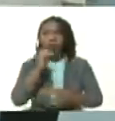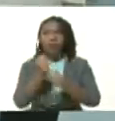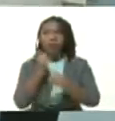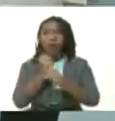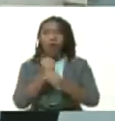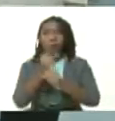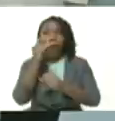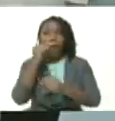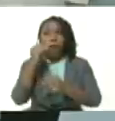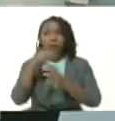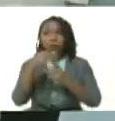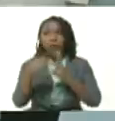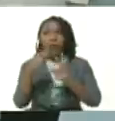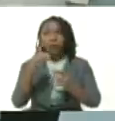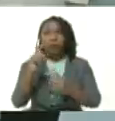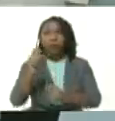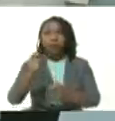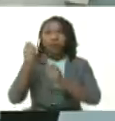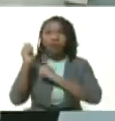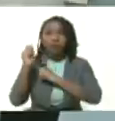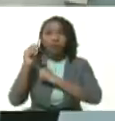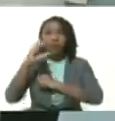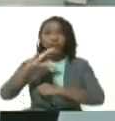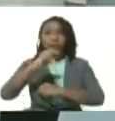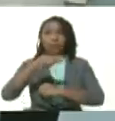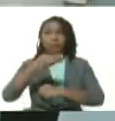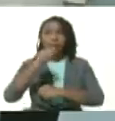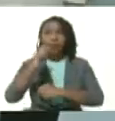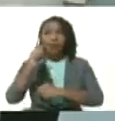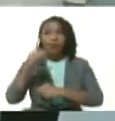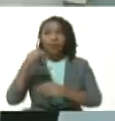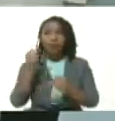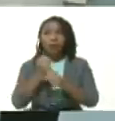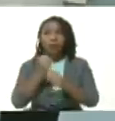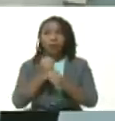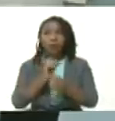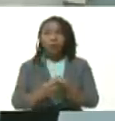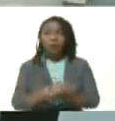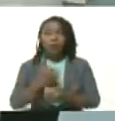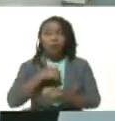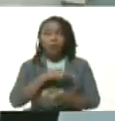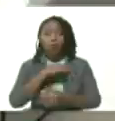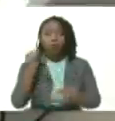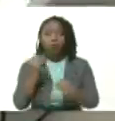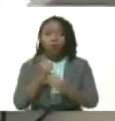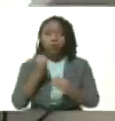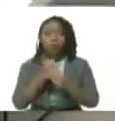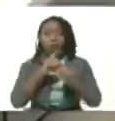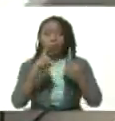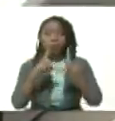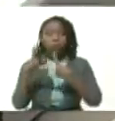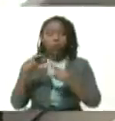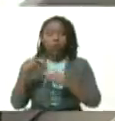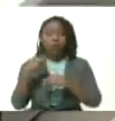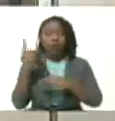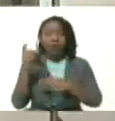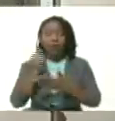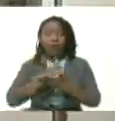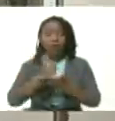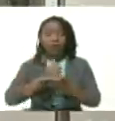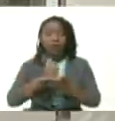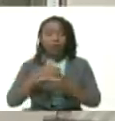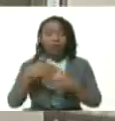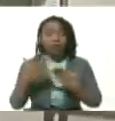Franklin Rivero, delegado sindical y miembro del CPT de los trabajadores. Nuestro laboratorio es un laboratorio farmacéutico